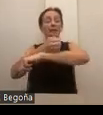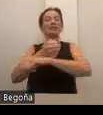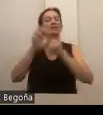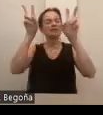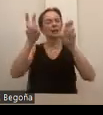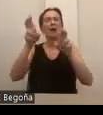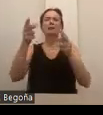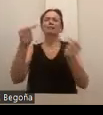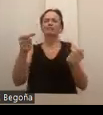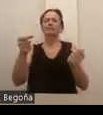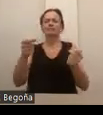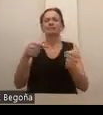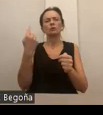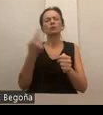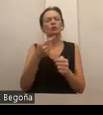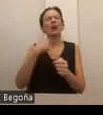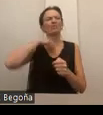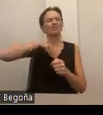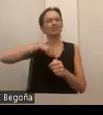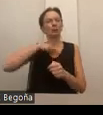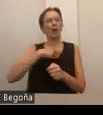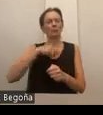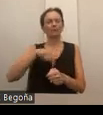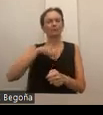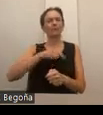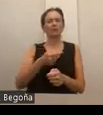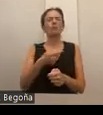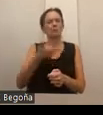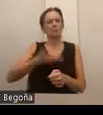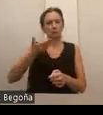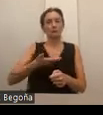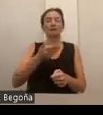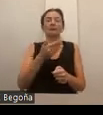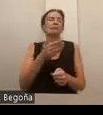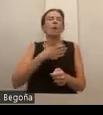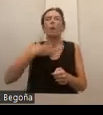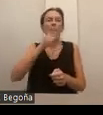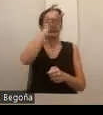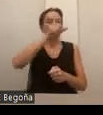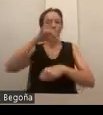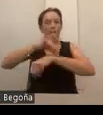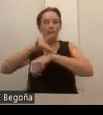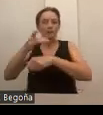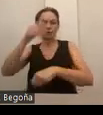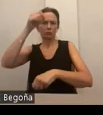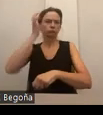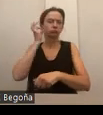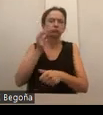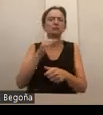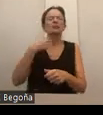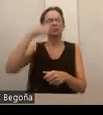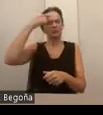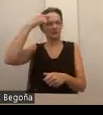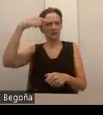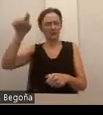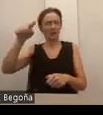tenemos bastante interiorizado en los centros de salud, y yo creo que cualquier sanitario, cualquier sanitaria tiene en mente que